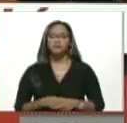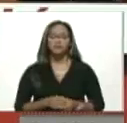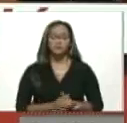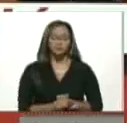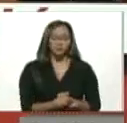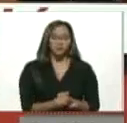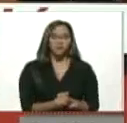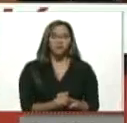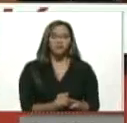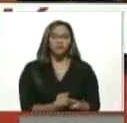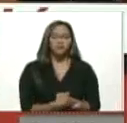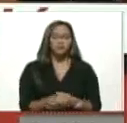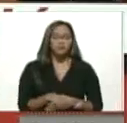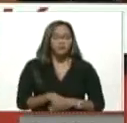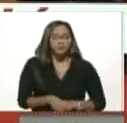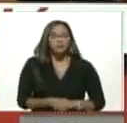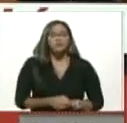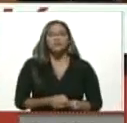Informo aquí que